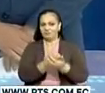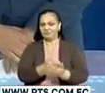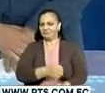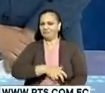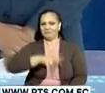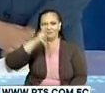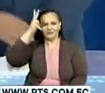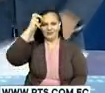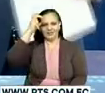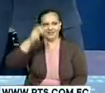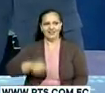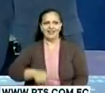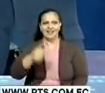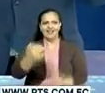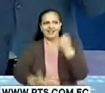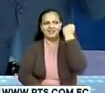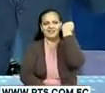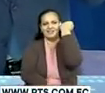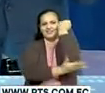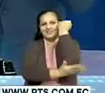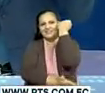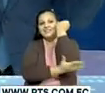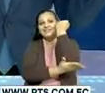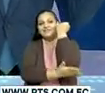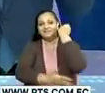No gateaba, sino codiaba.